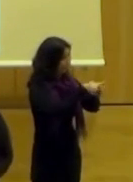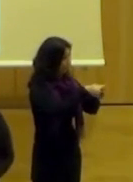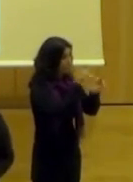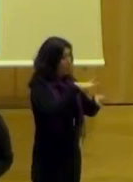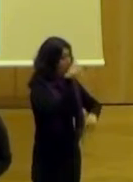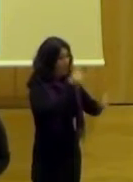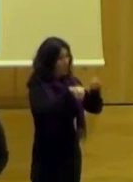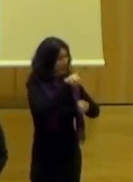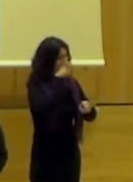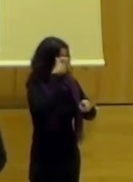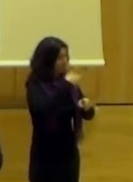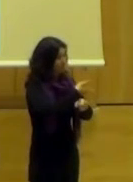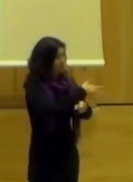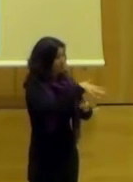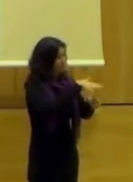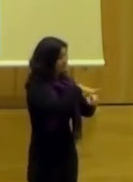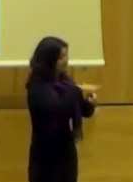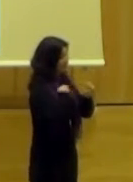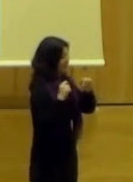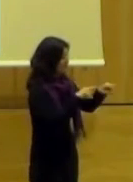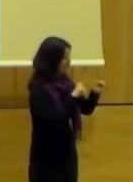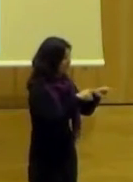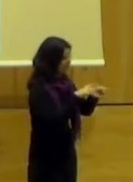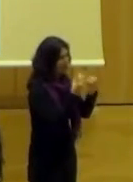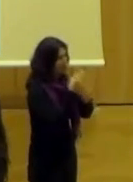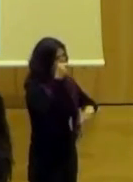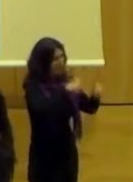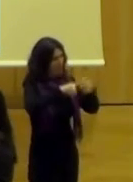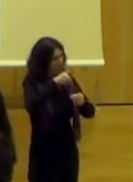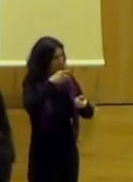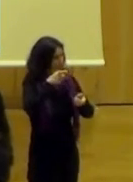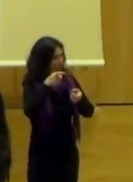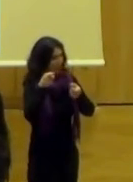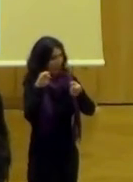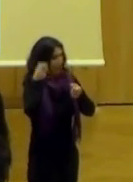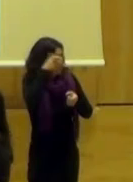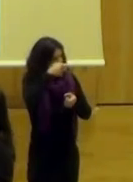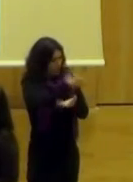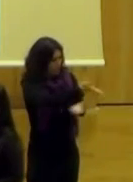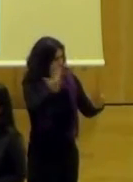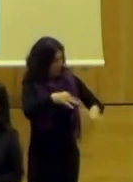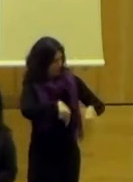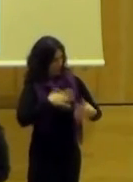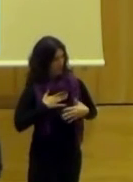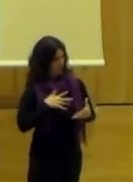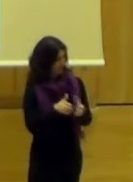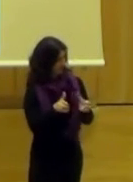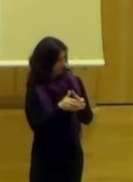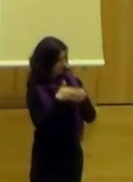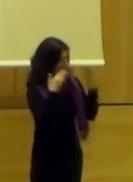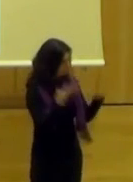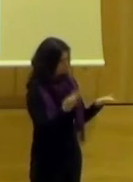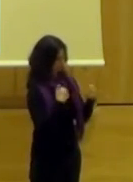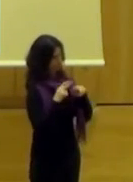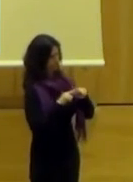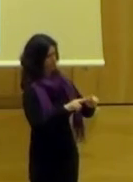la problemática de la población inmigrante con la problemática de la población autóctona, ¿no? Entonces,